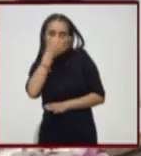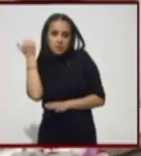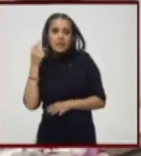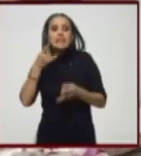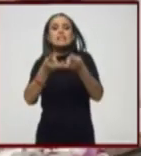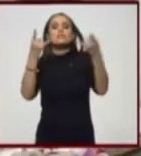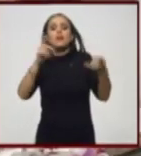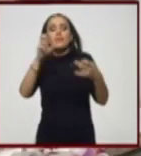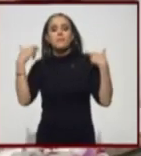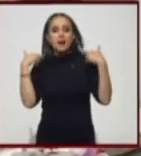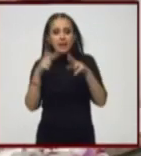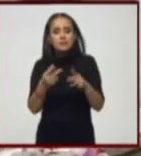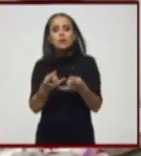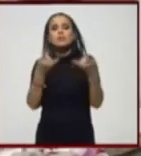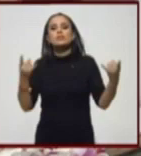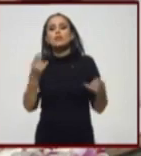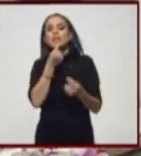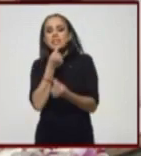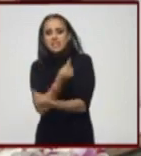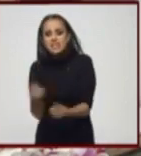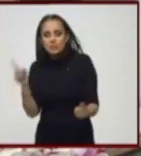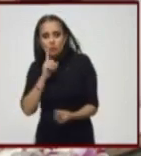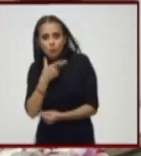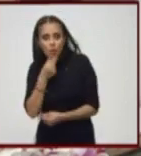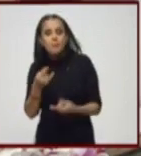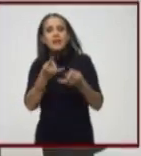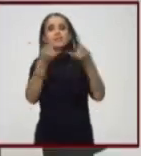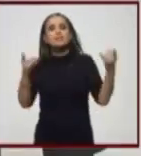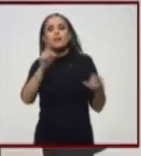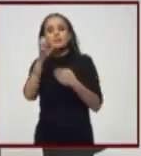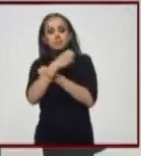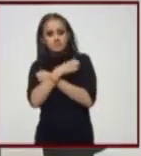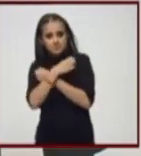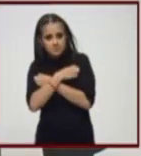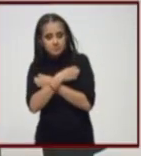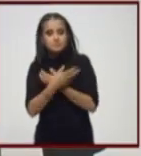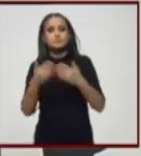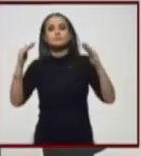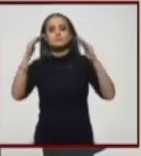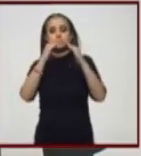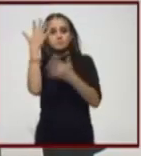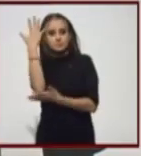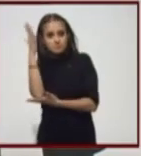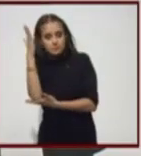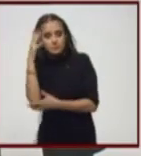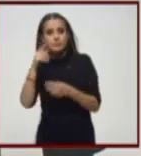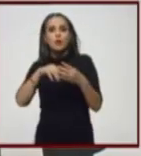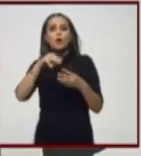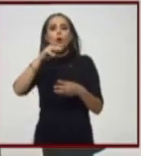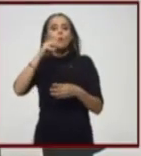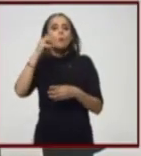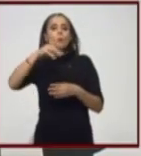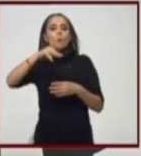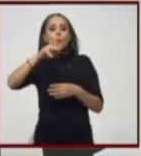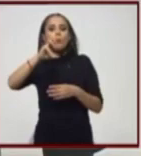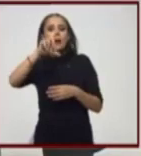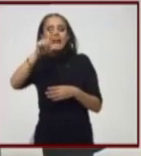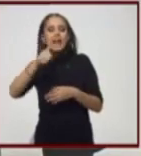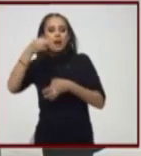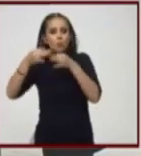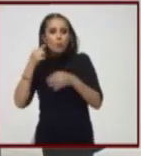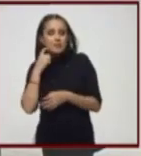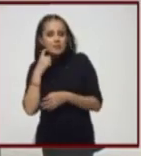de maestros historias de niños y niñas historias de la educación la casa del árbol la muela del juicio los intrépidos